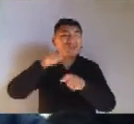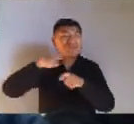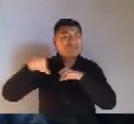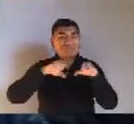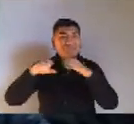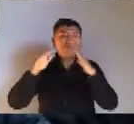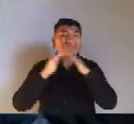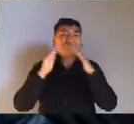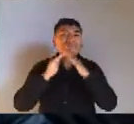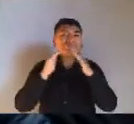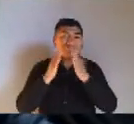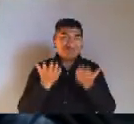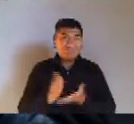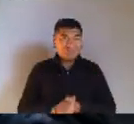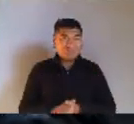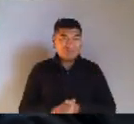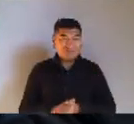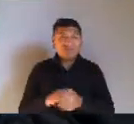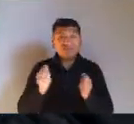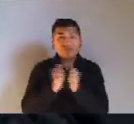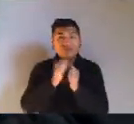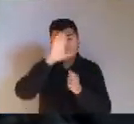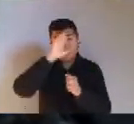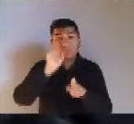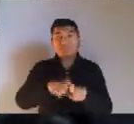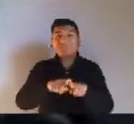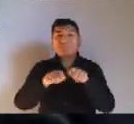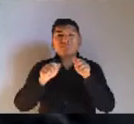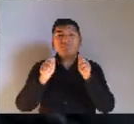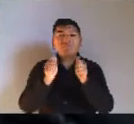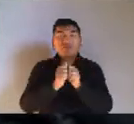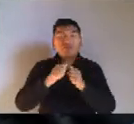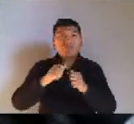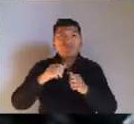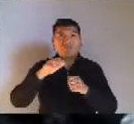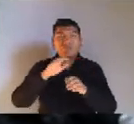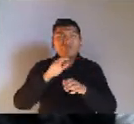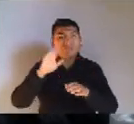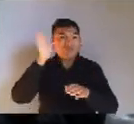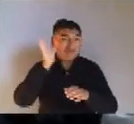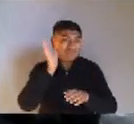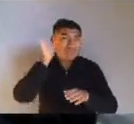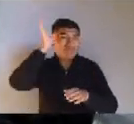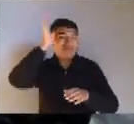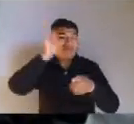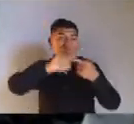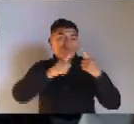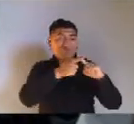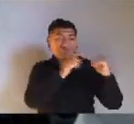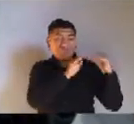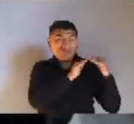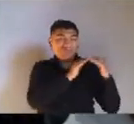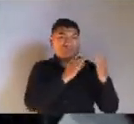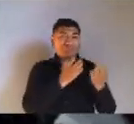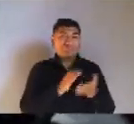en la casa, con los hermanos, con los hijos, con los padres, con los vecinos.